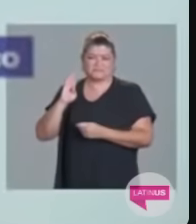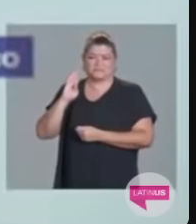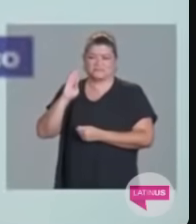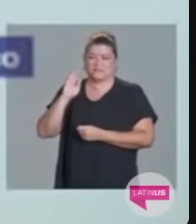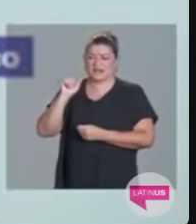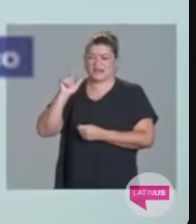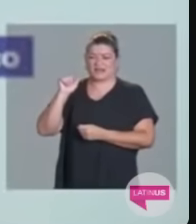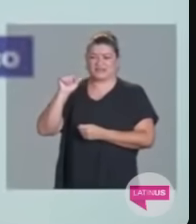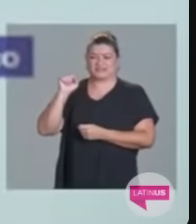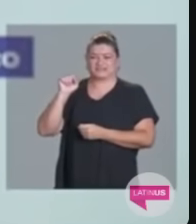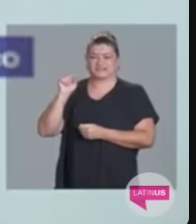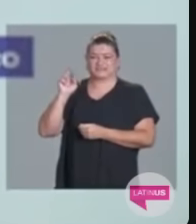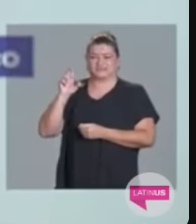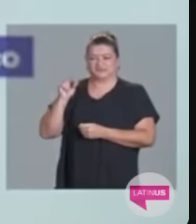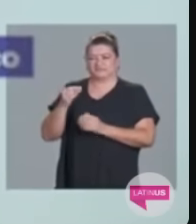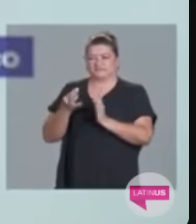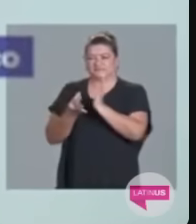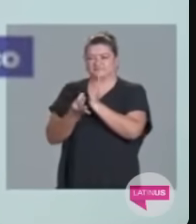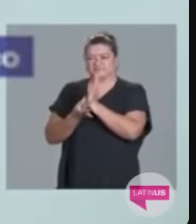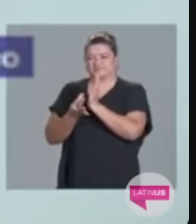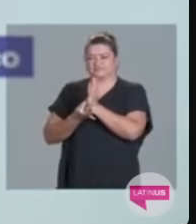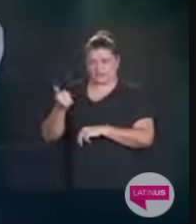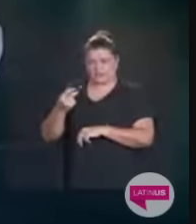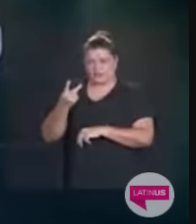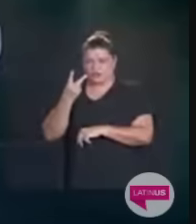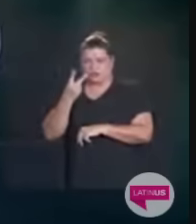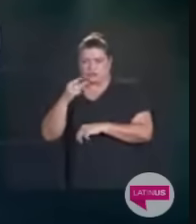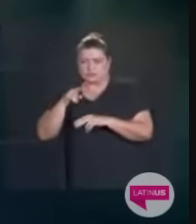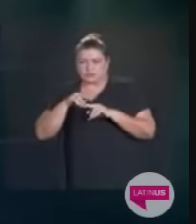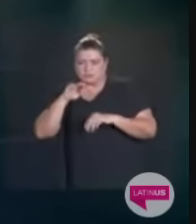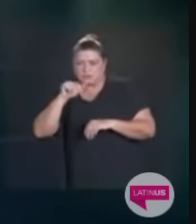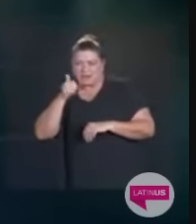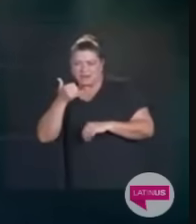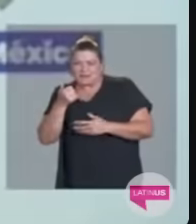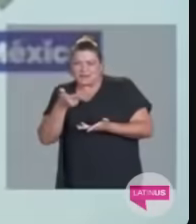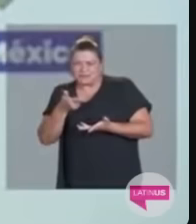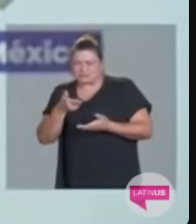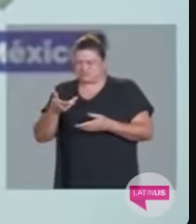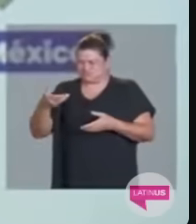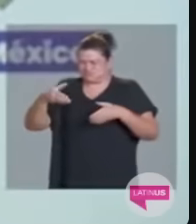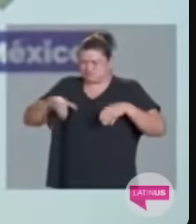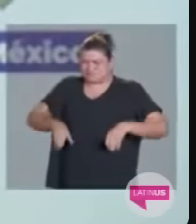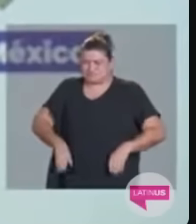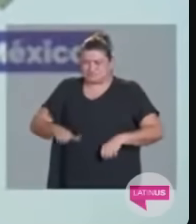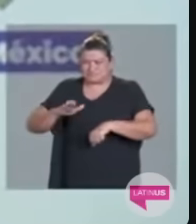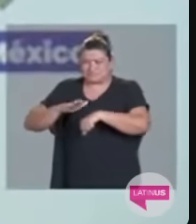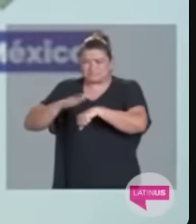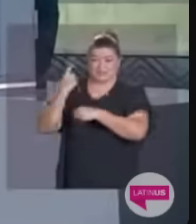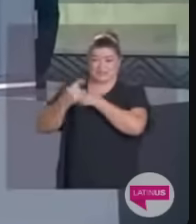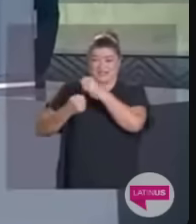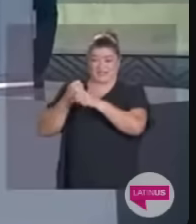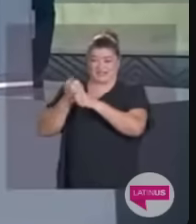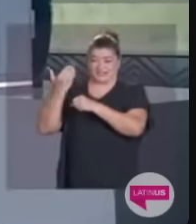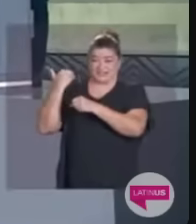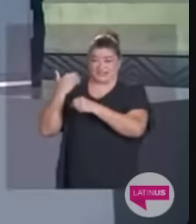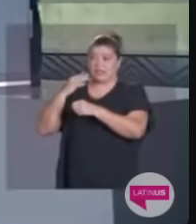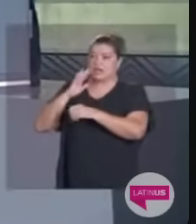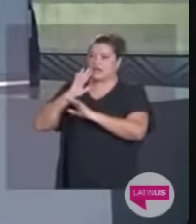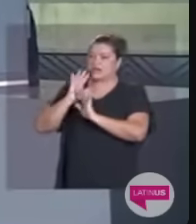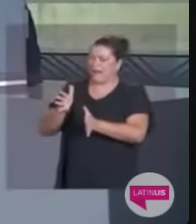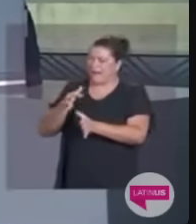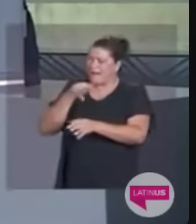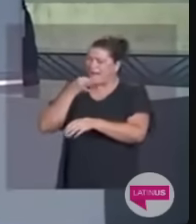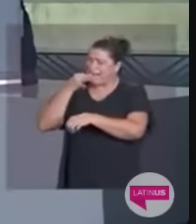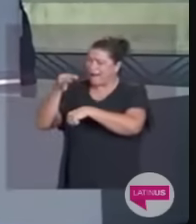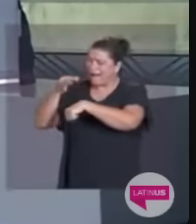un robadero dos bocas y el tren Maya la verdad no creo que valga la pena ya que presente su denuncia señora de